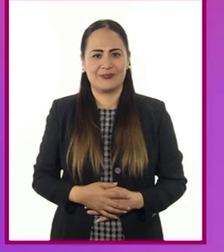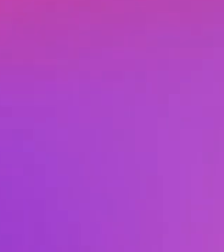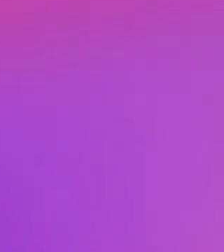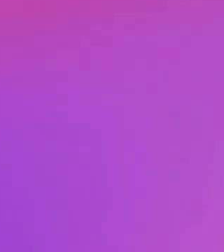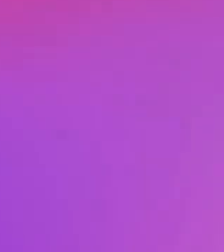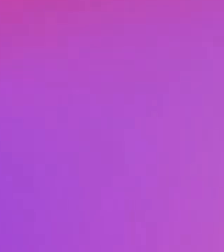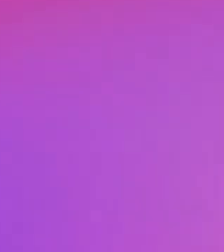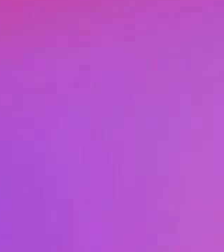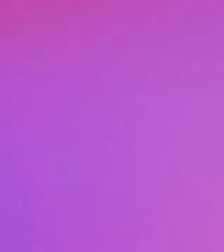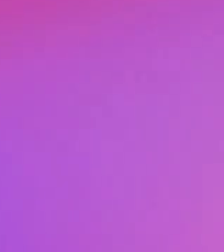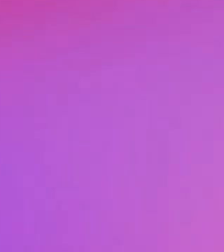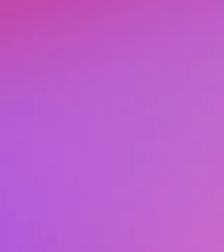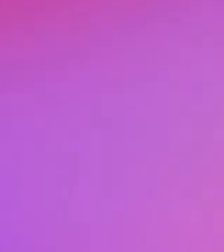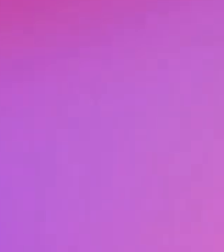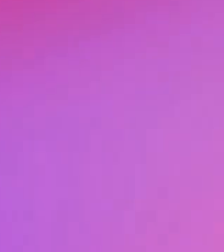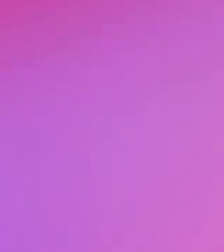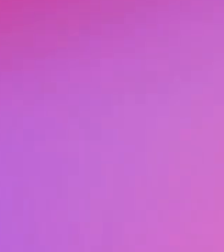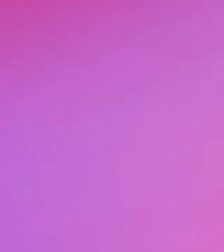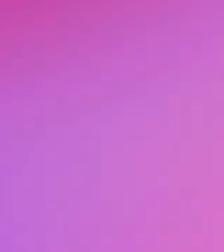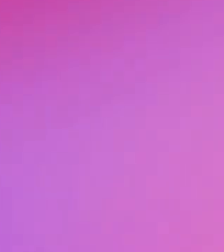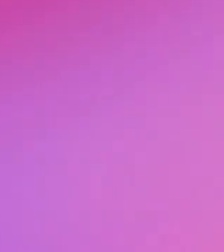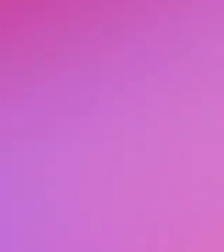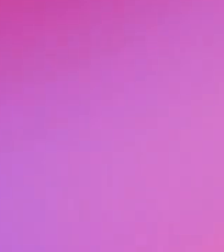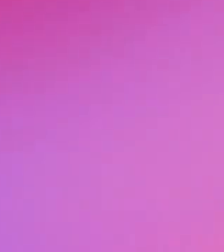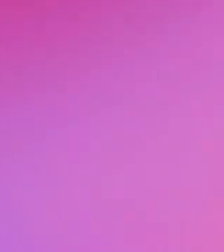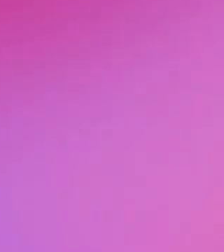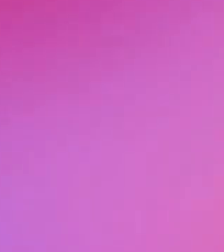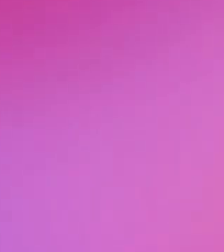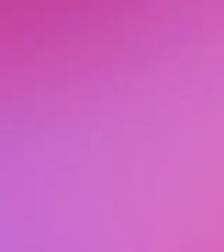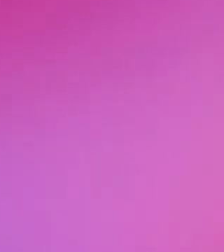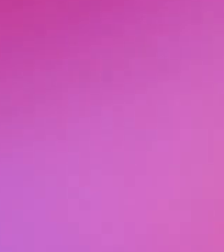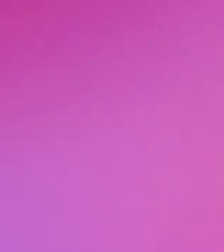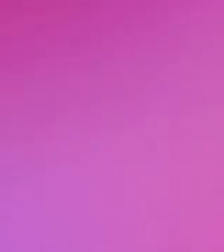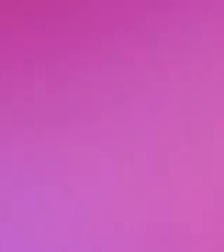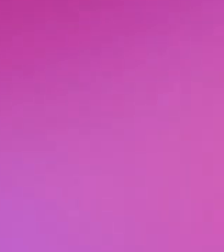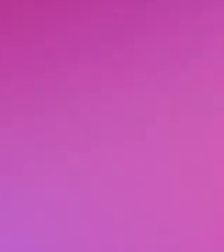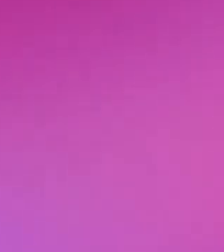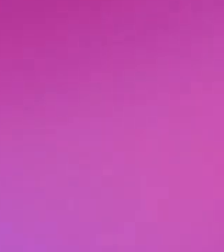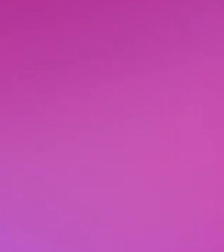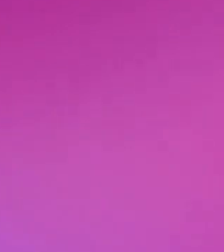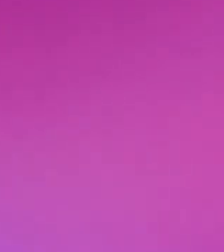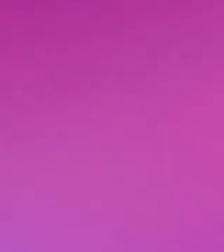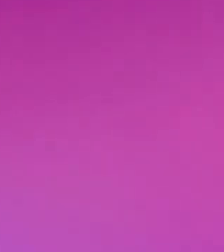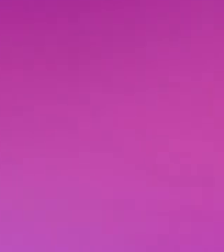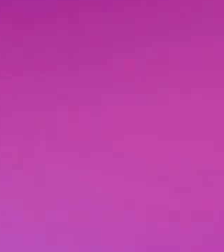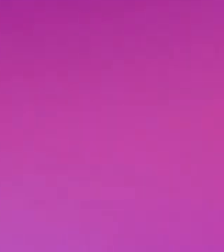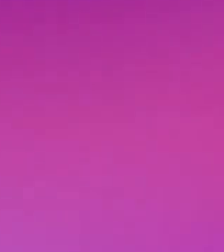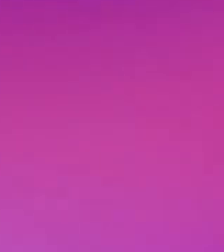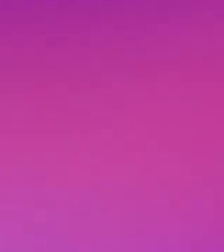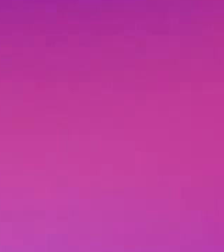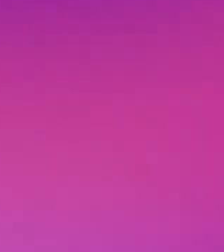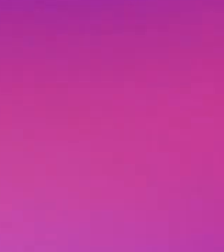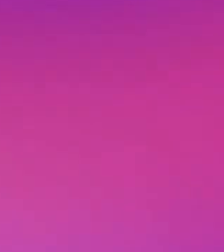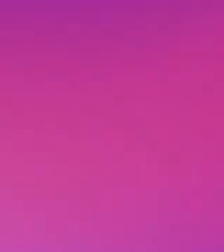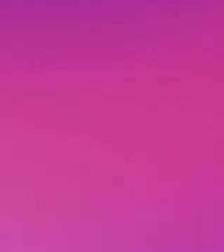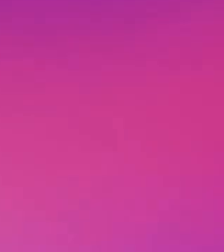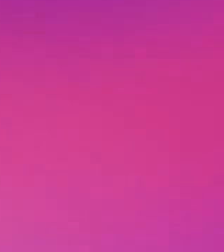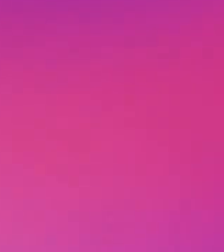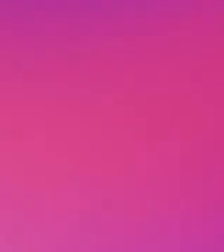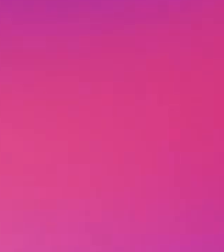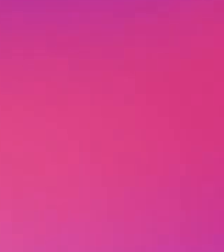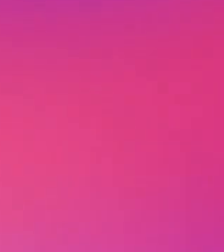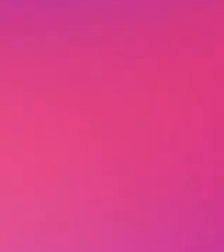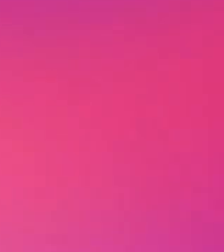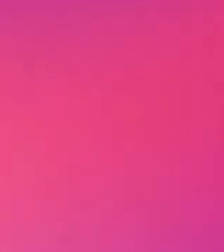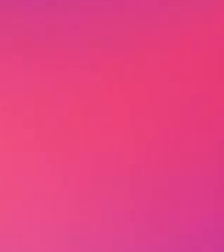Si tienes dudas o necesitas ayuda, llama al Centro de Apoyo Pedagógico a Distancia. El número de teléfono para secundaria